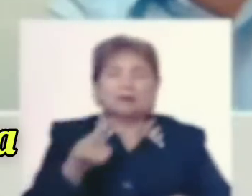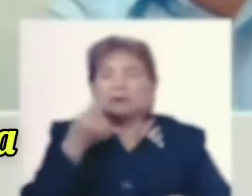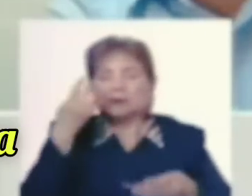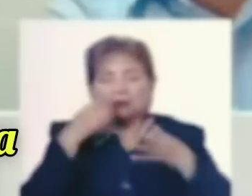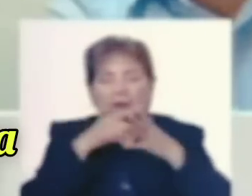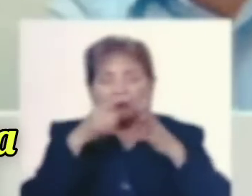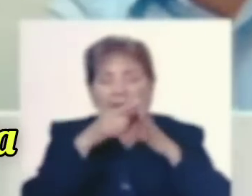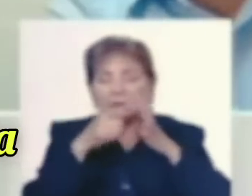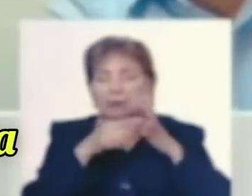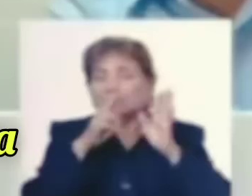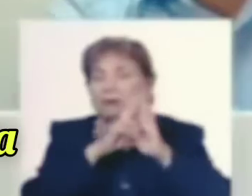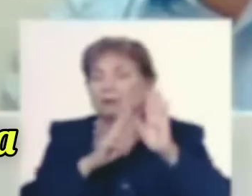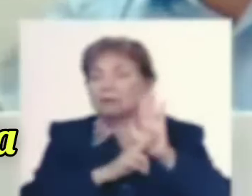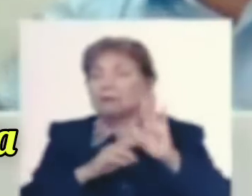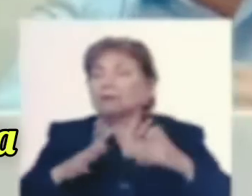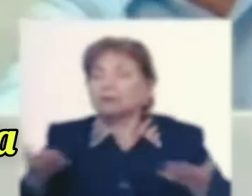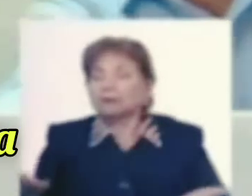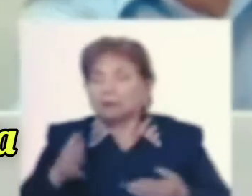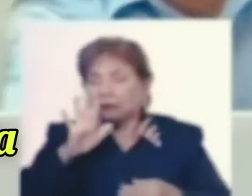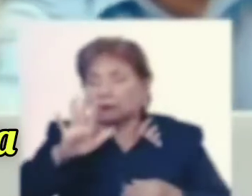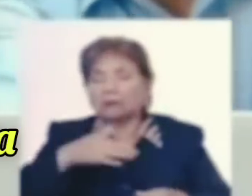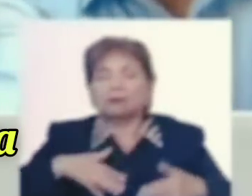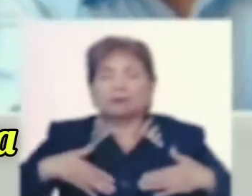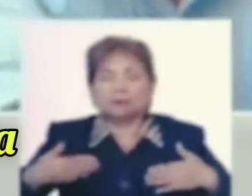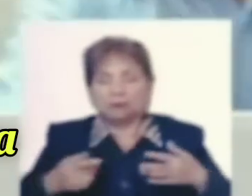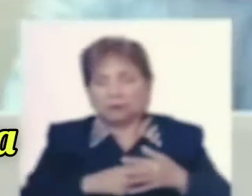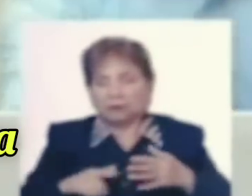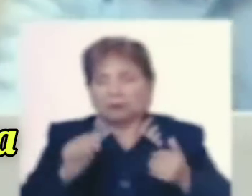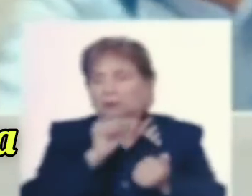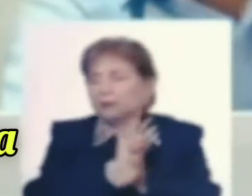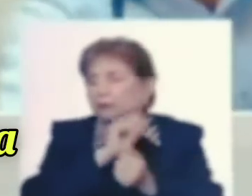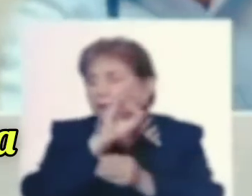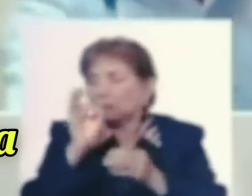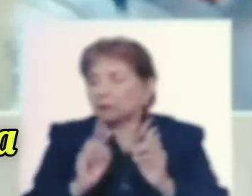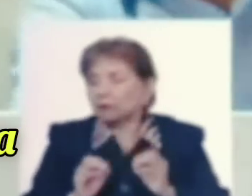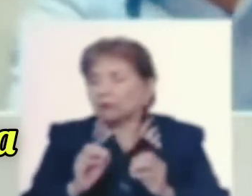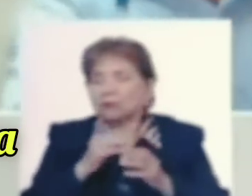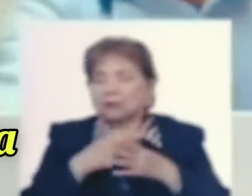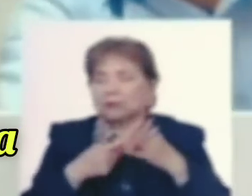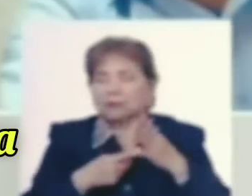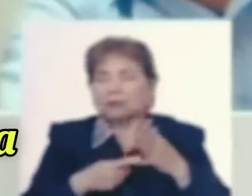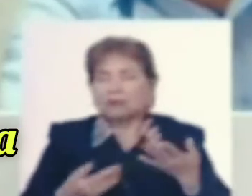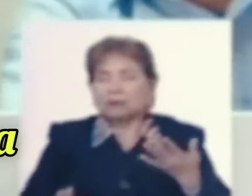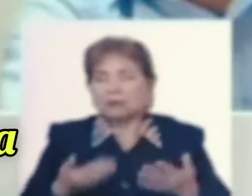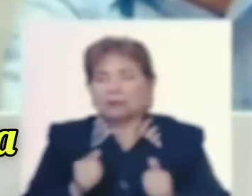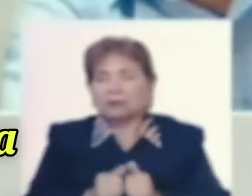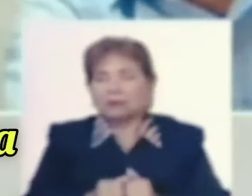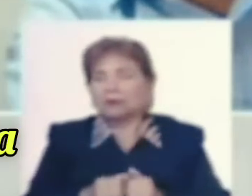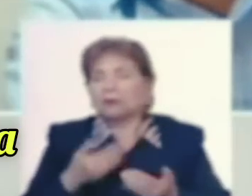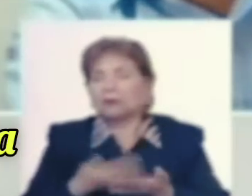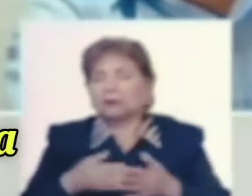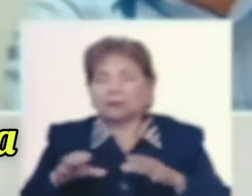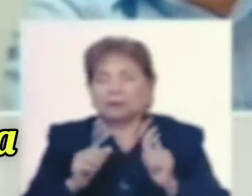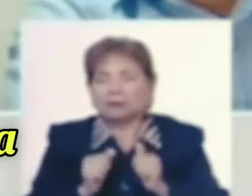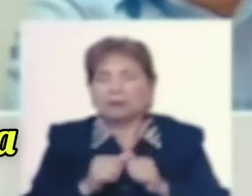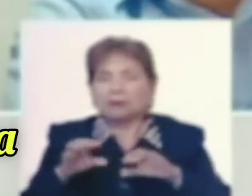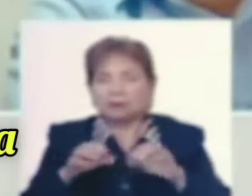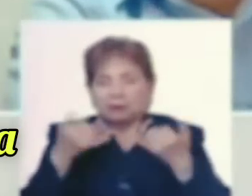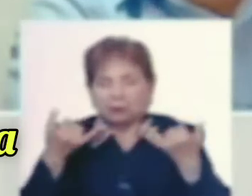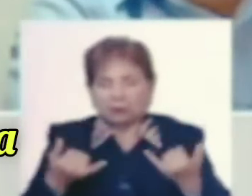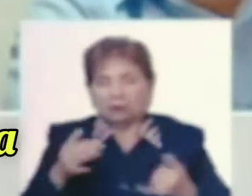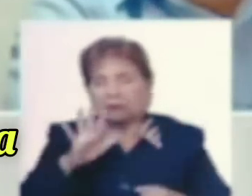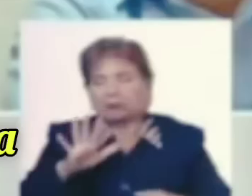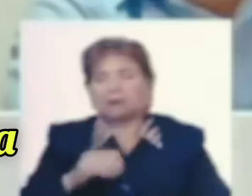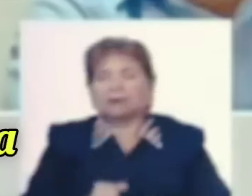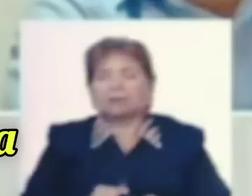son cuatro los requisitos donde su patrocinado puede salir del penal. En ninguno, señor abogado, en ninguno enmarca la situación en la que se encuentra hoy